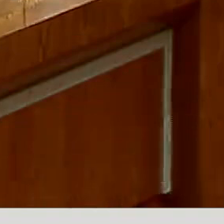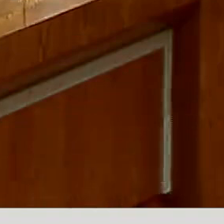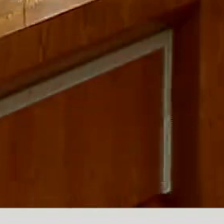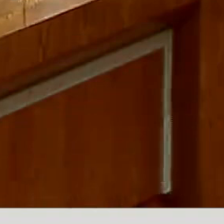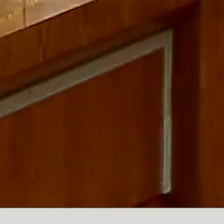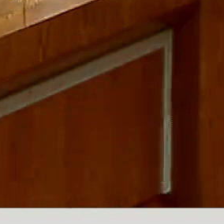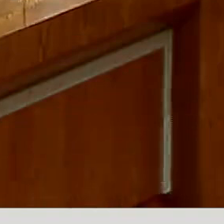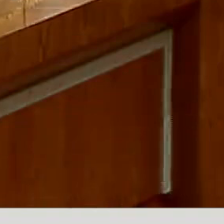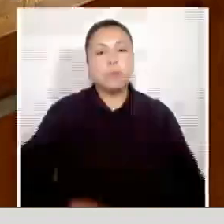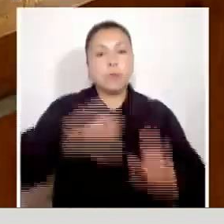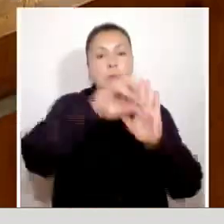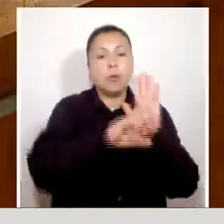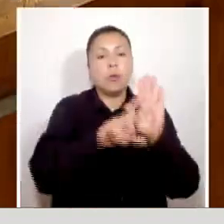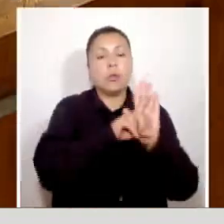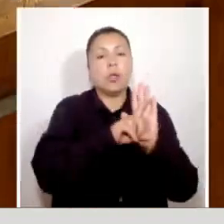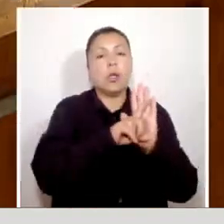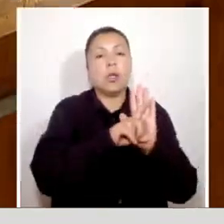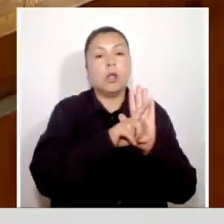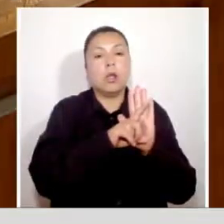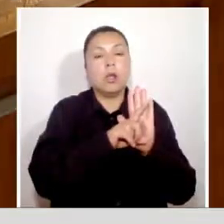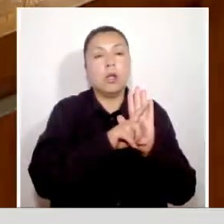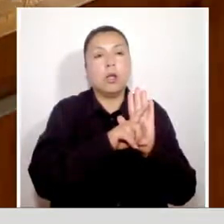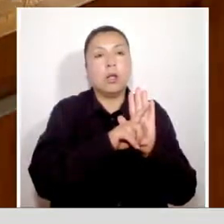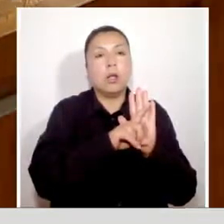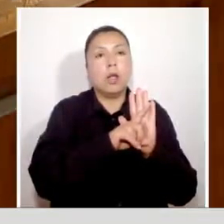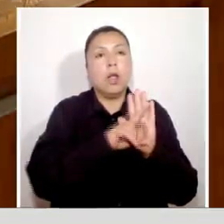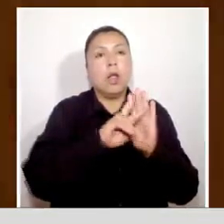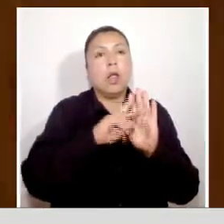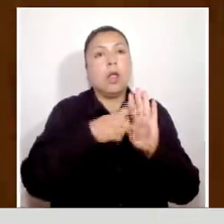proyecto de ley que modifica las leyes